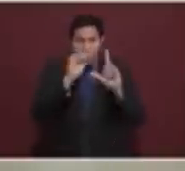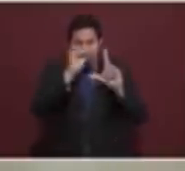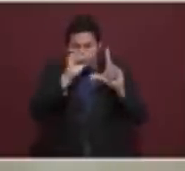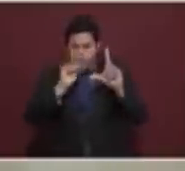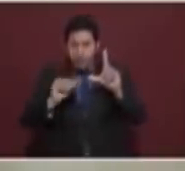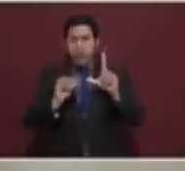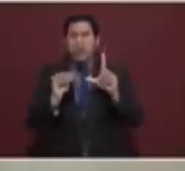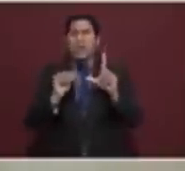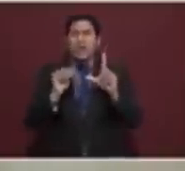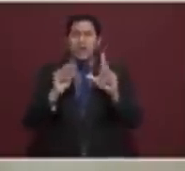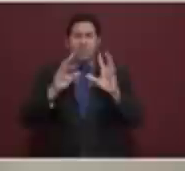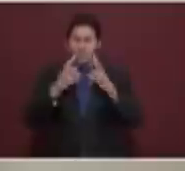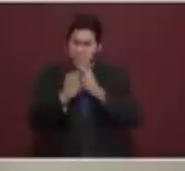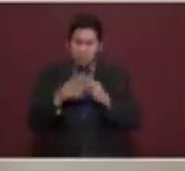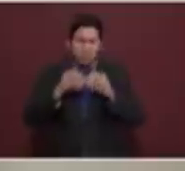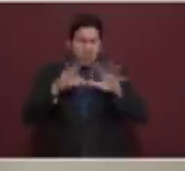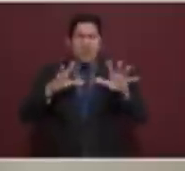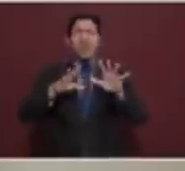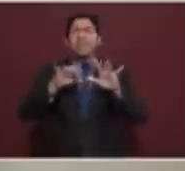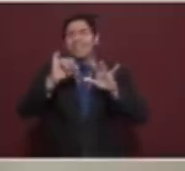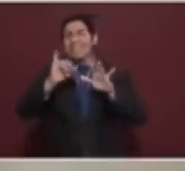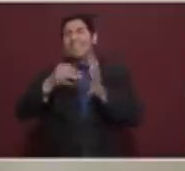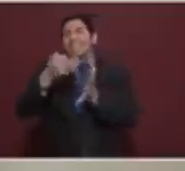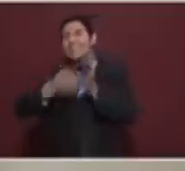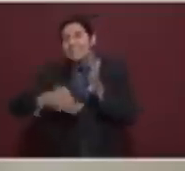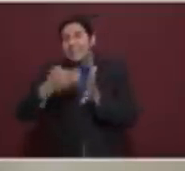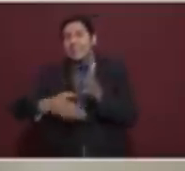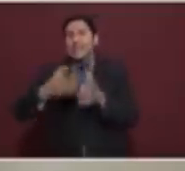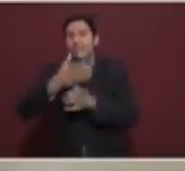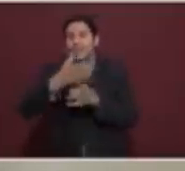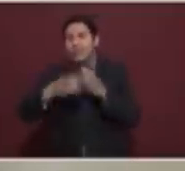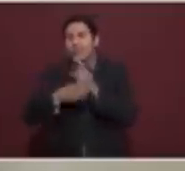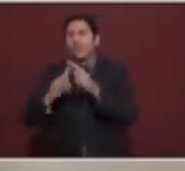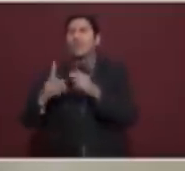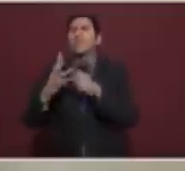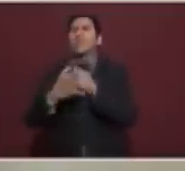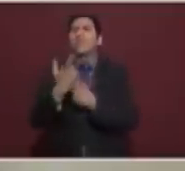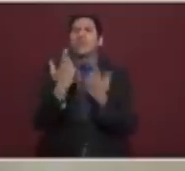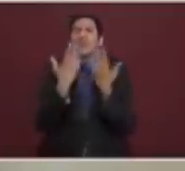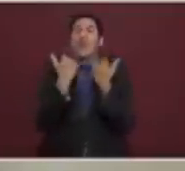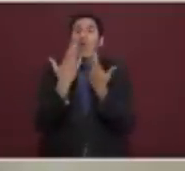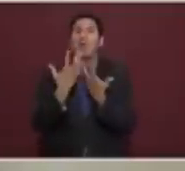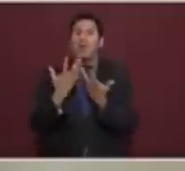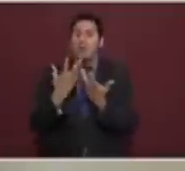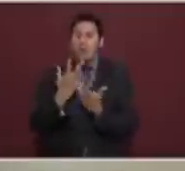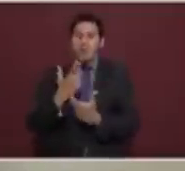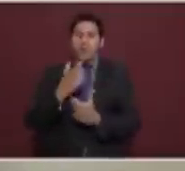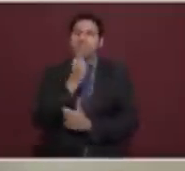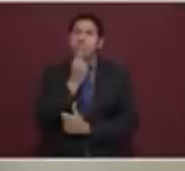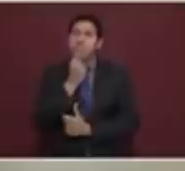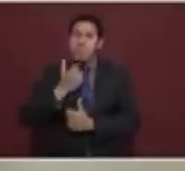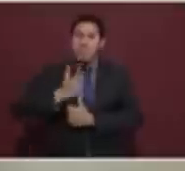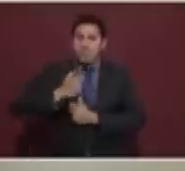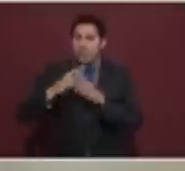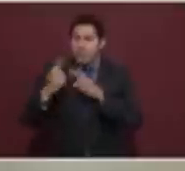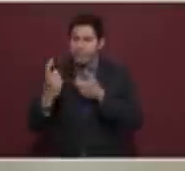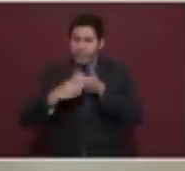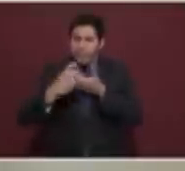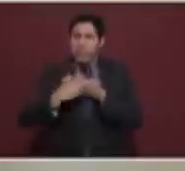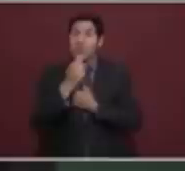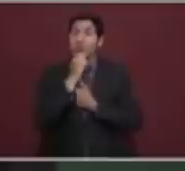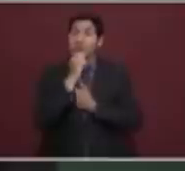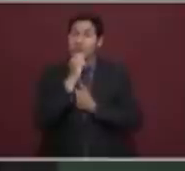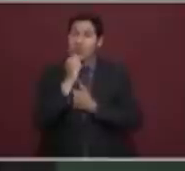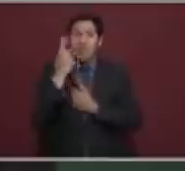algunas limitaciones porque no tenemos el personal suficiente para fortalecerlas como